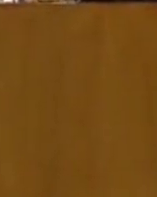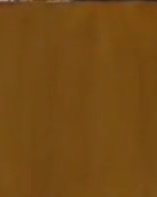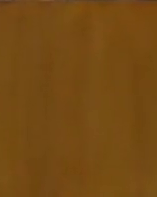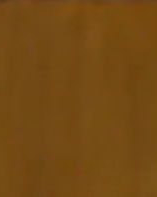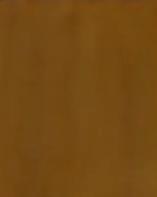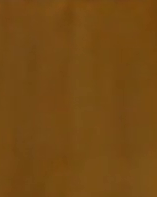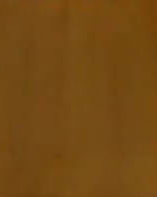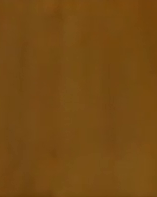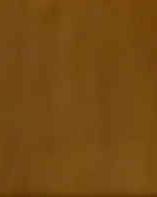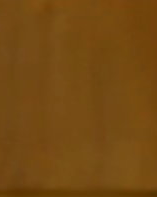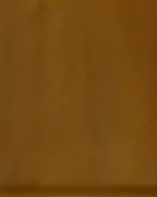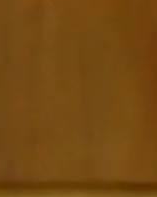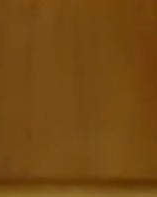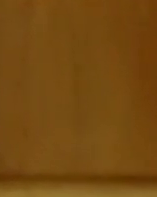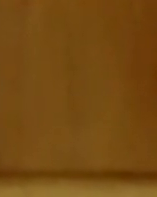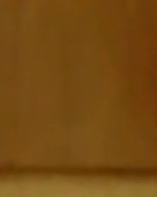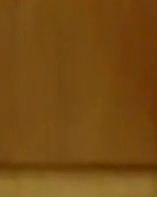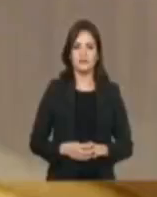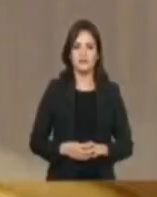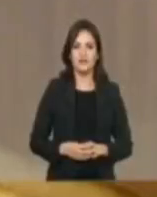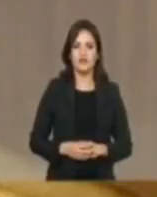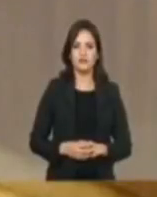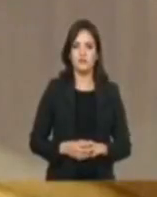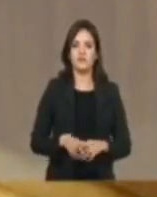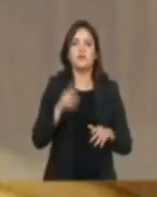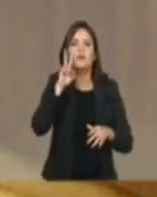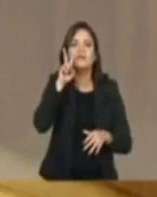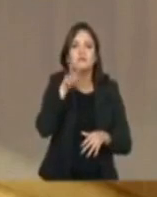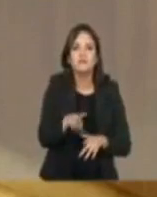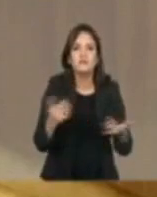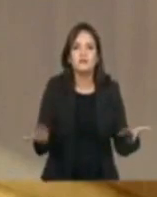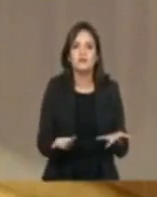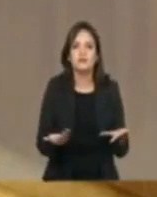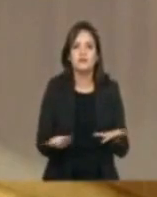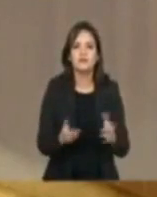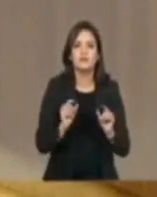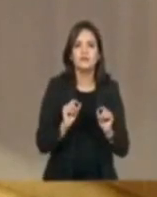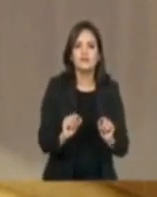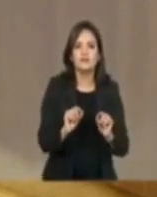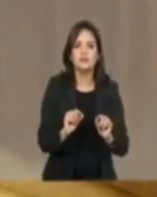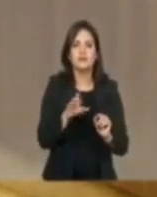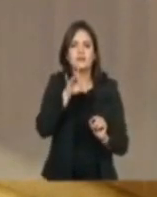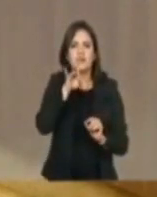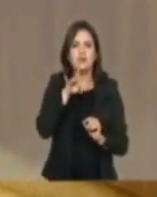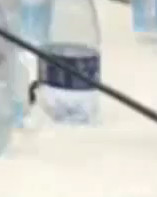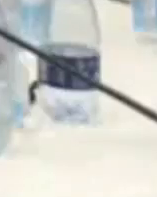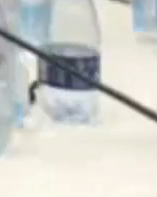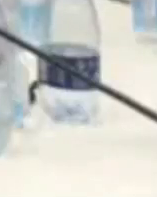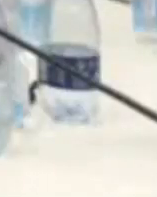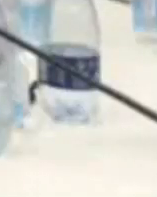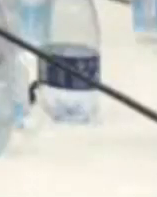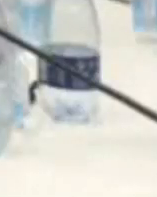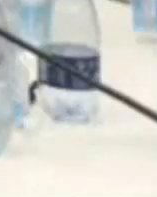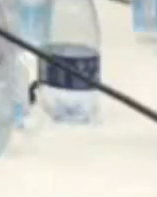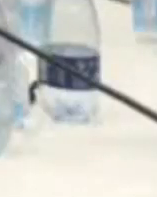pendientes en otros dos tribunales superiores con la nueva decisión una pena de prisión sólo podrá ejecutarse cuando acabe todo el proceso de